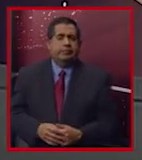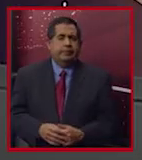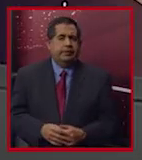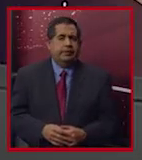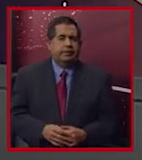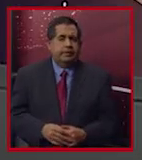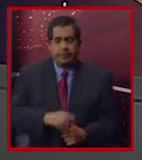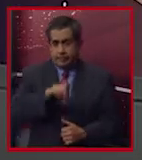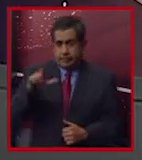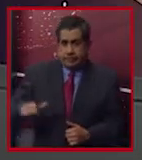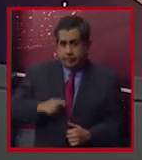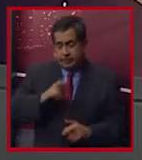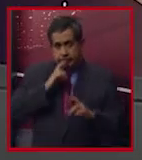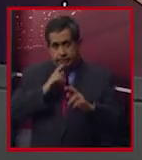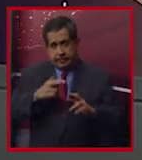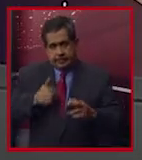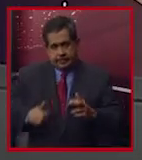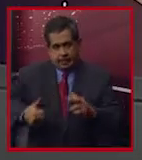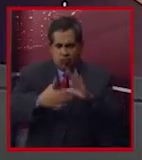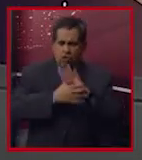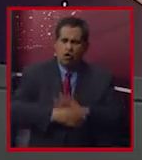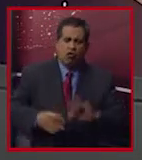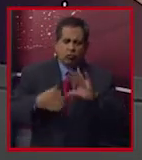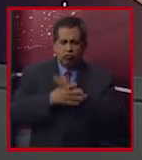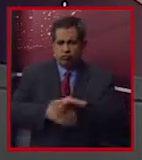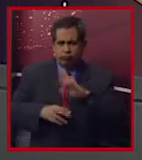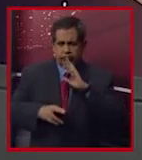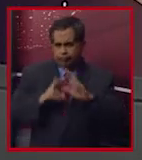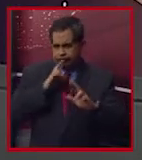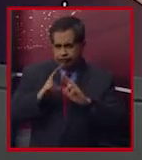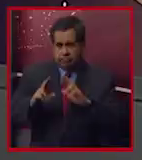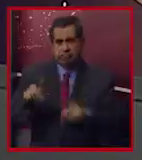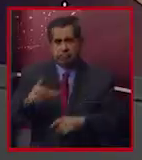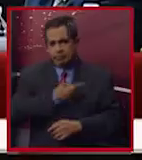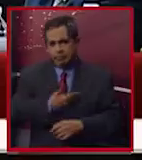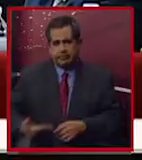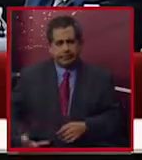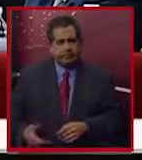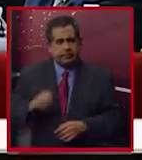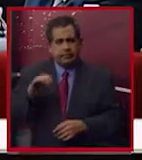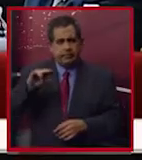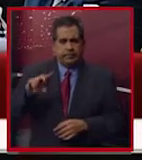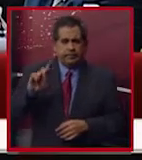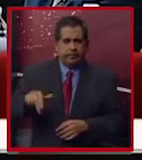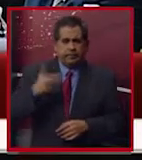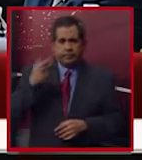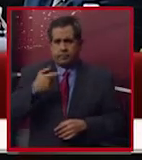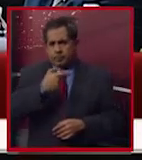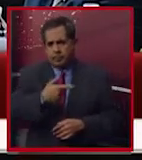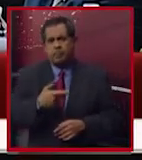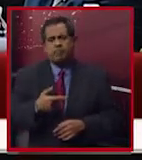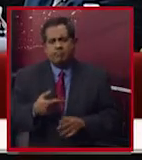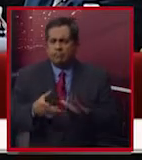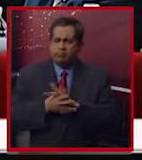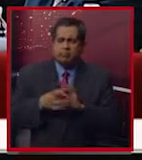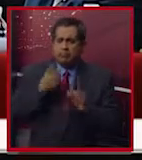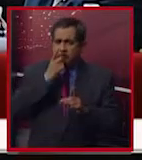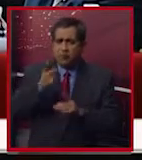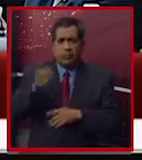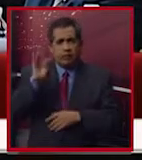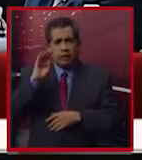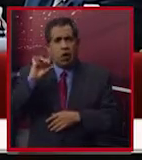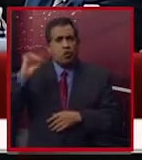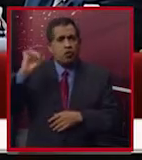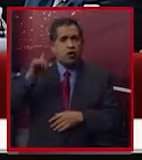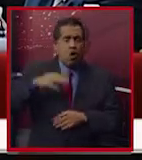Al responder las preguntas y posicionamientos de los grupos parlamentarios, el presidente de la Comisión Nacional de los Derechos Humanos se pronunció porque